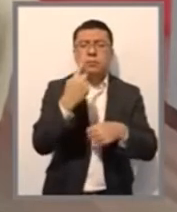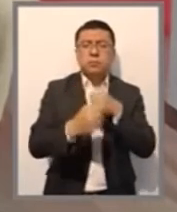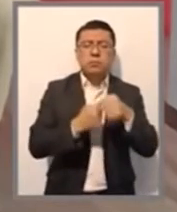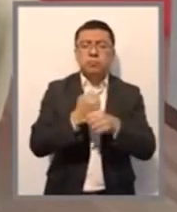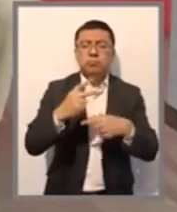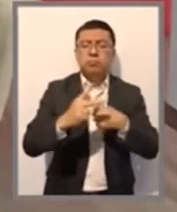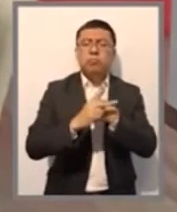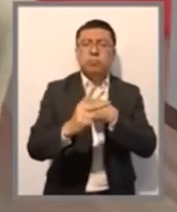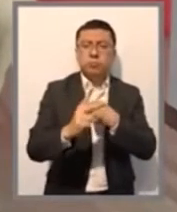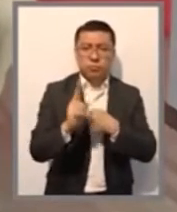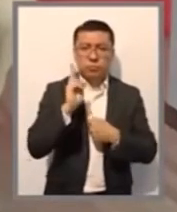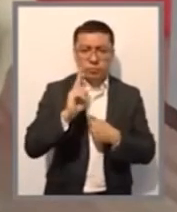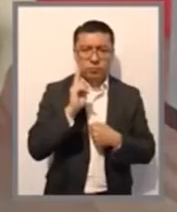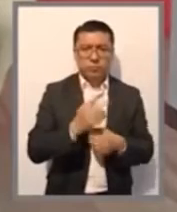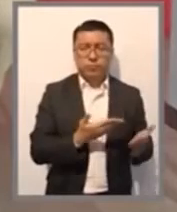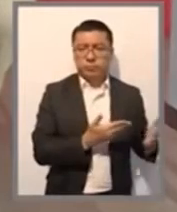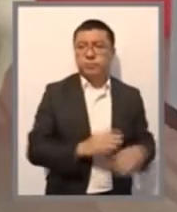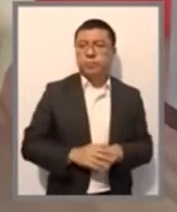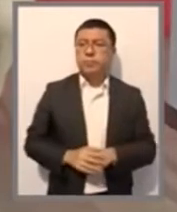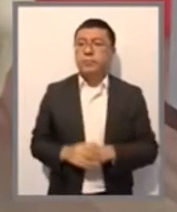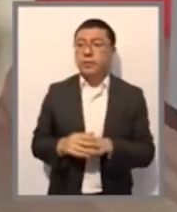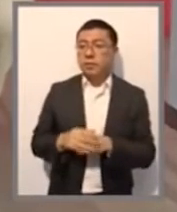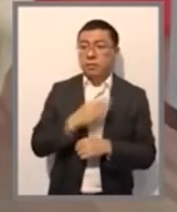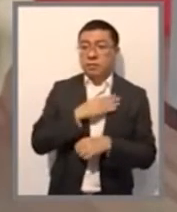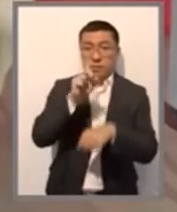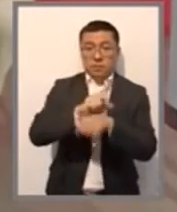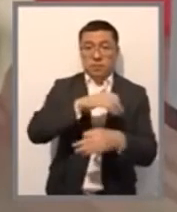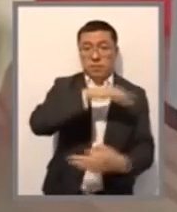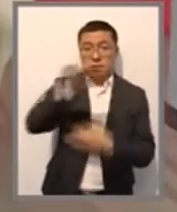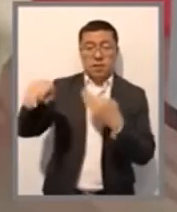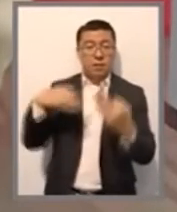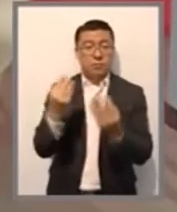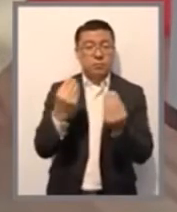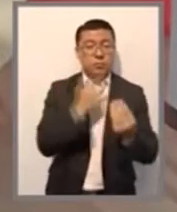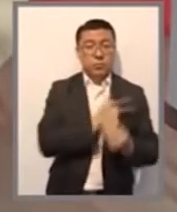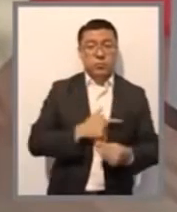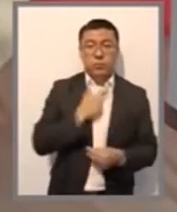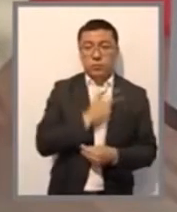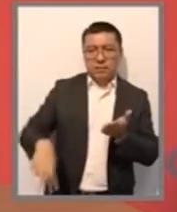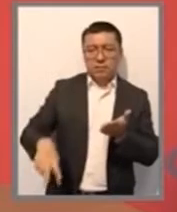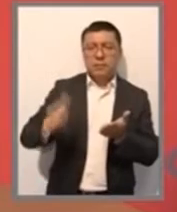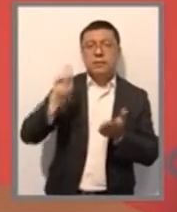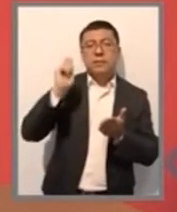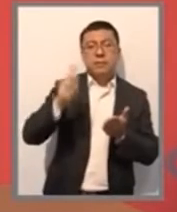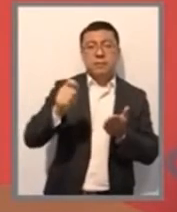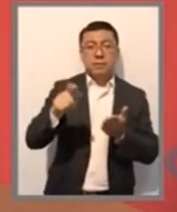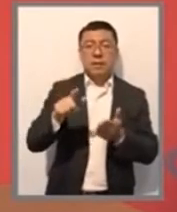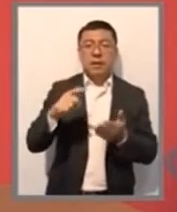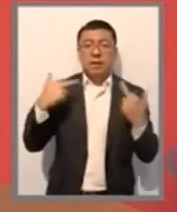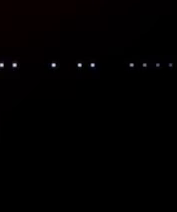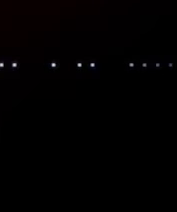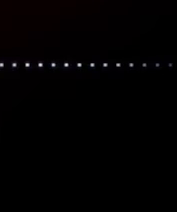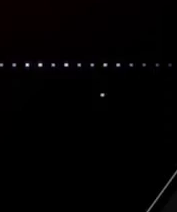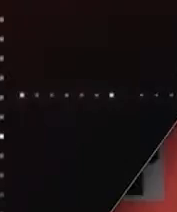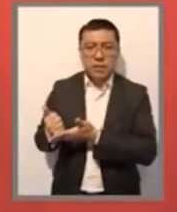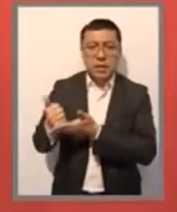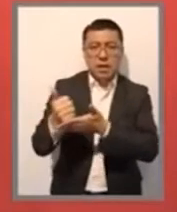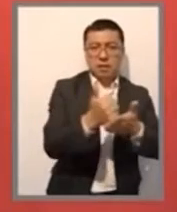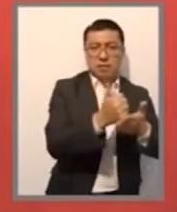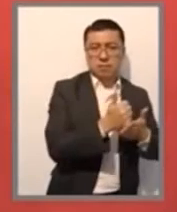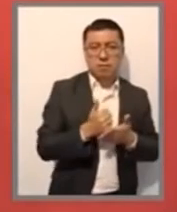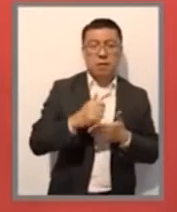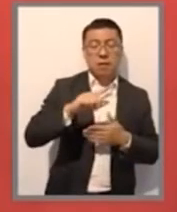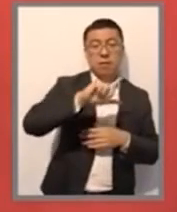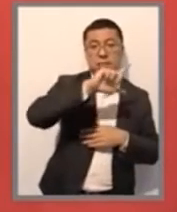actividades presenciales el 17 de agosto, señaló el secretario de Educación del Estado, Juan Carlos Flores Miramontes.